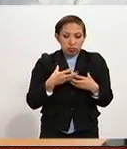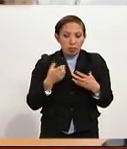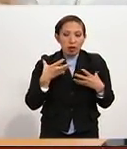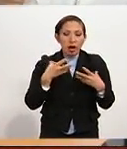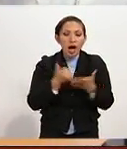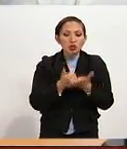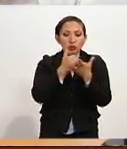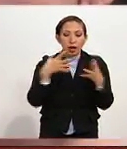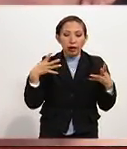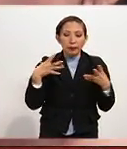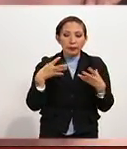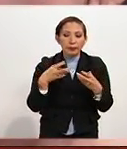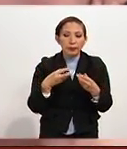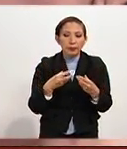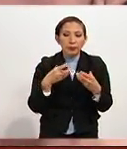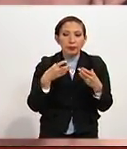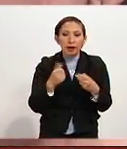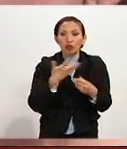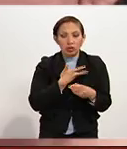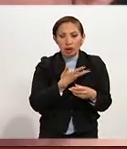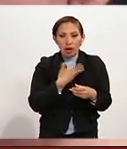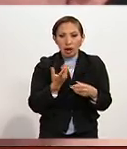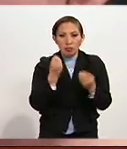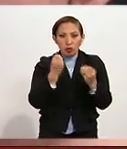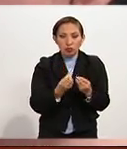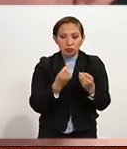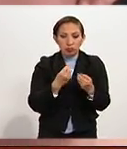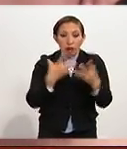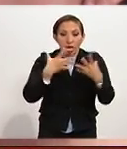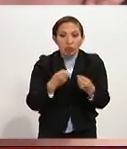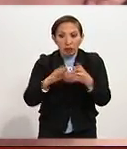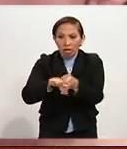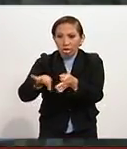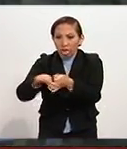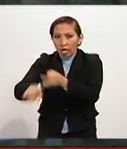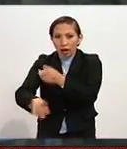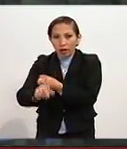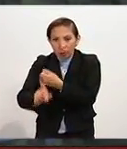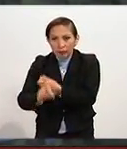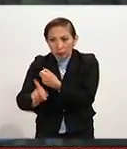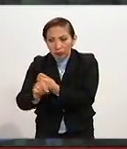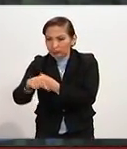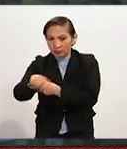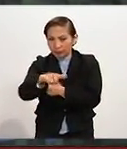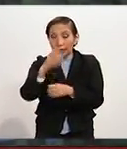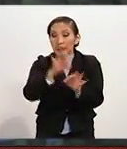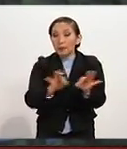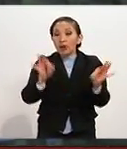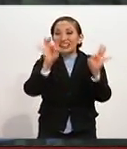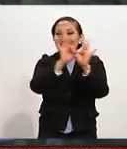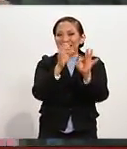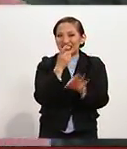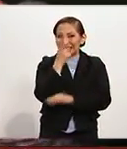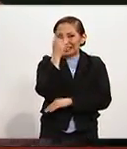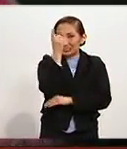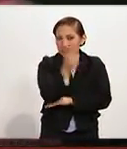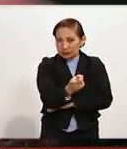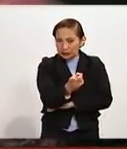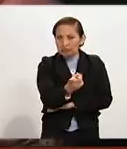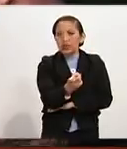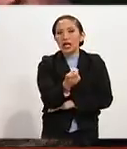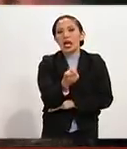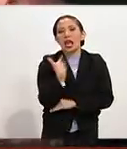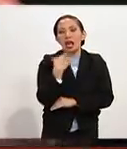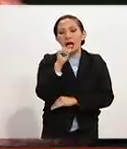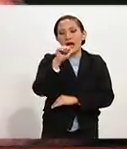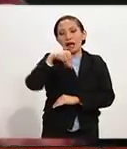por ende no tenga tantos accesos o crisis. Es importante también mencionar que